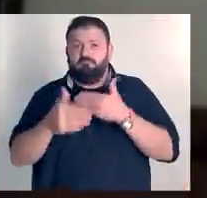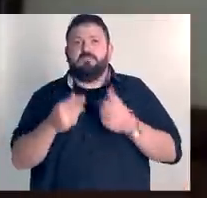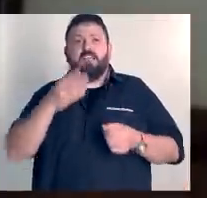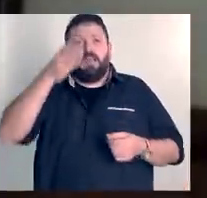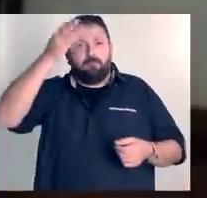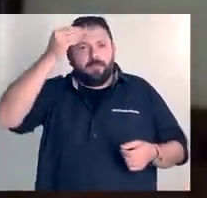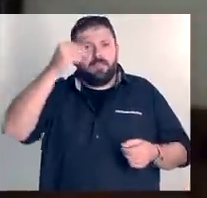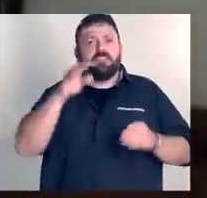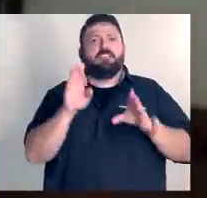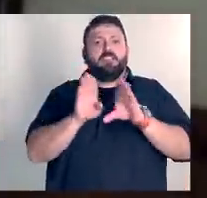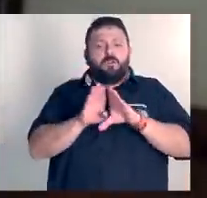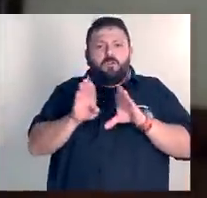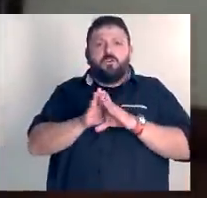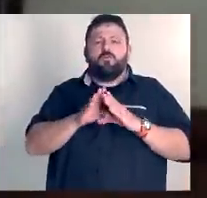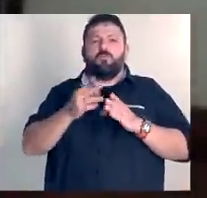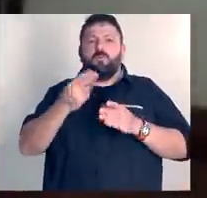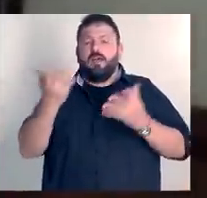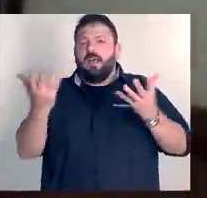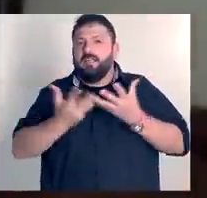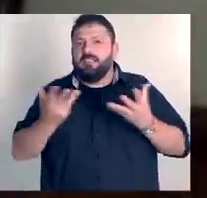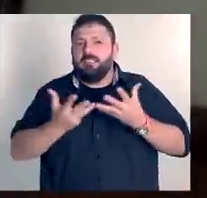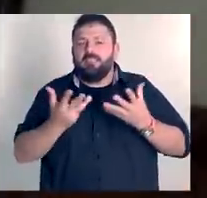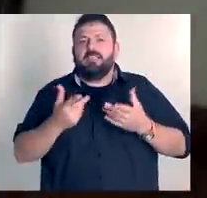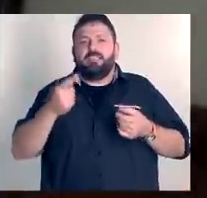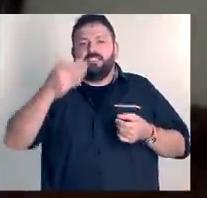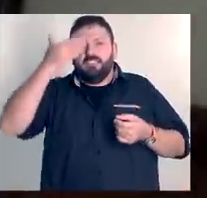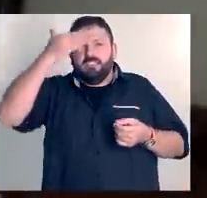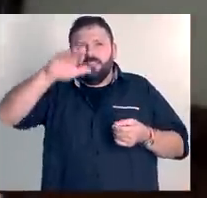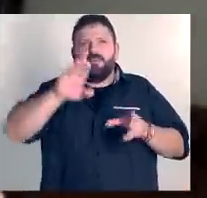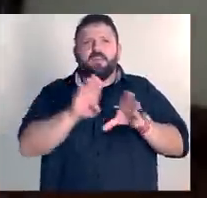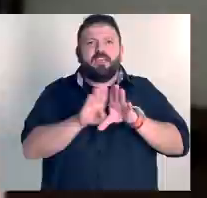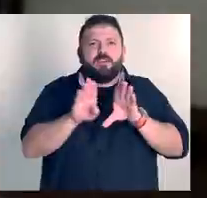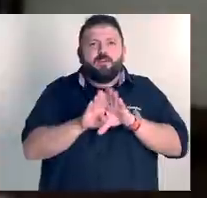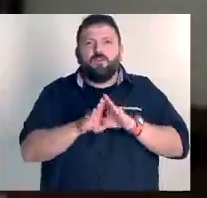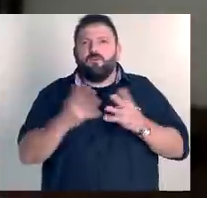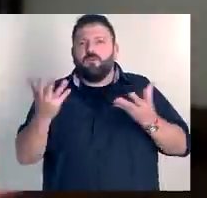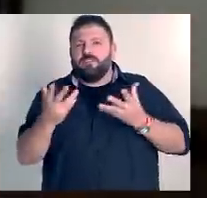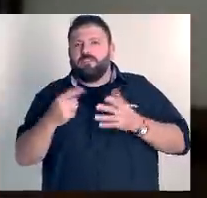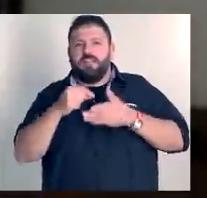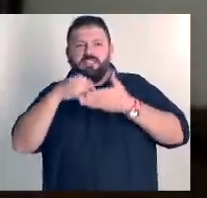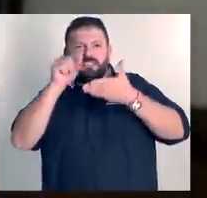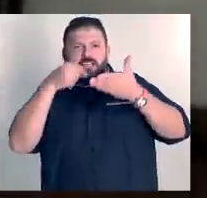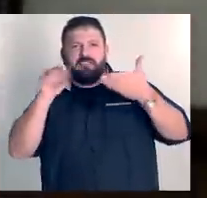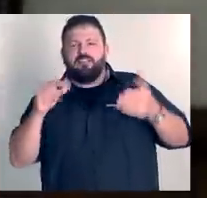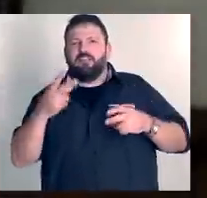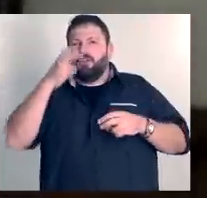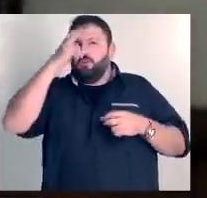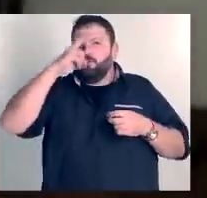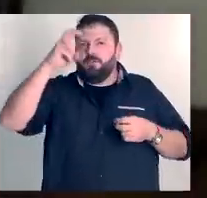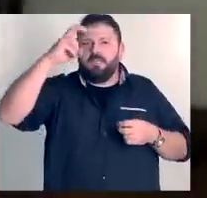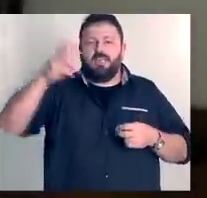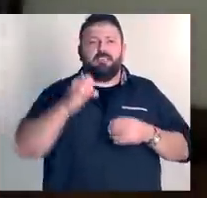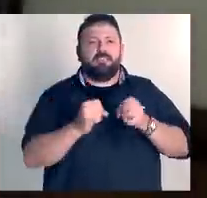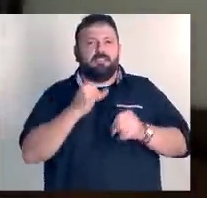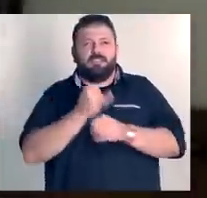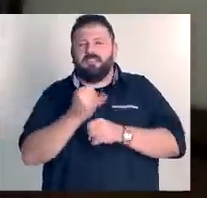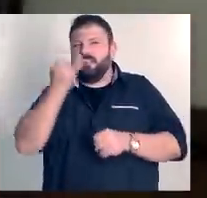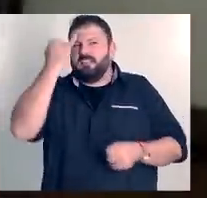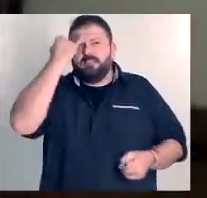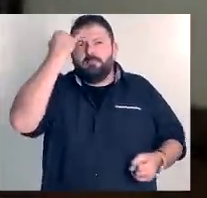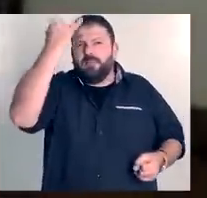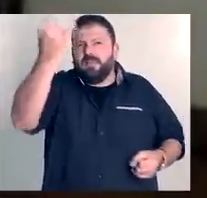aprendiste a reclutar y aprendiste a hacer y a saber cómo se hacen las calificaciones para los viajes internacionales. Imagínate